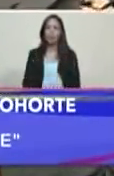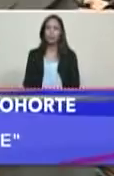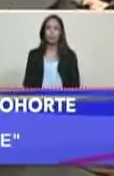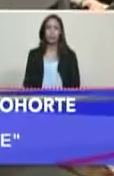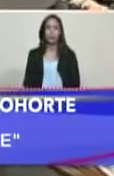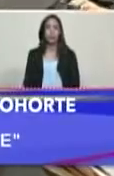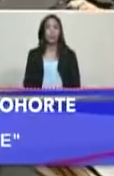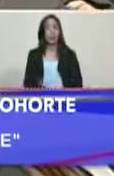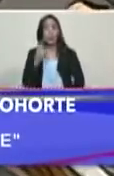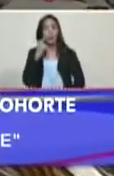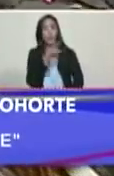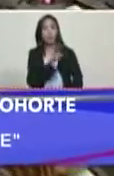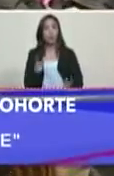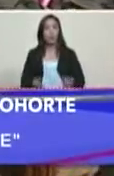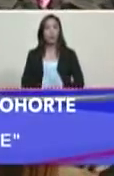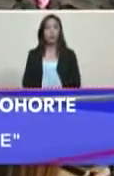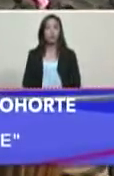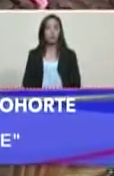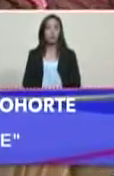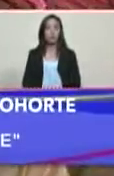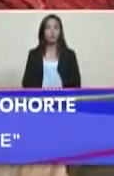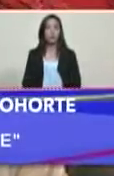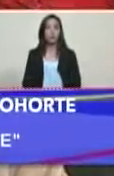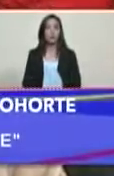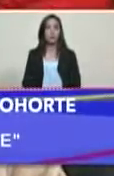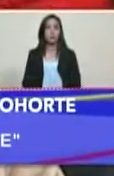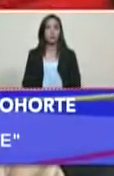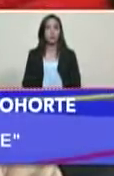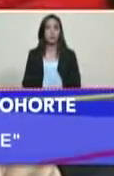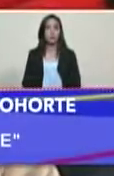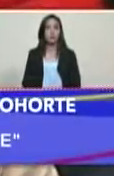lo que hicieron con Libia.